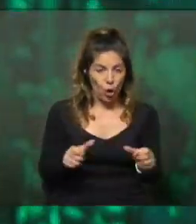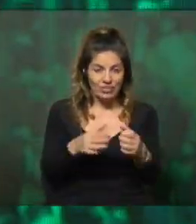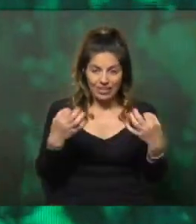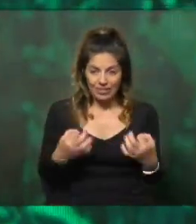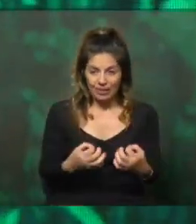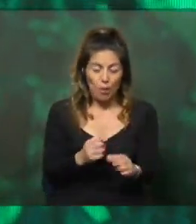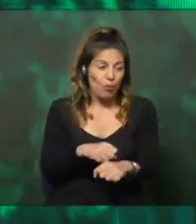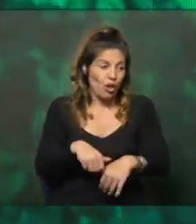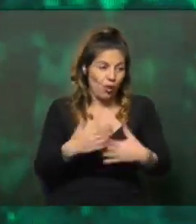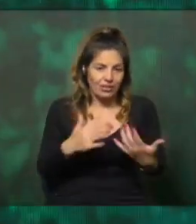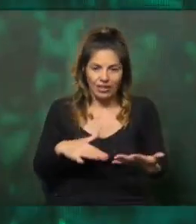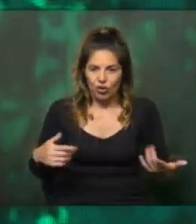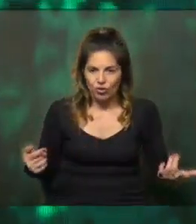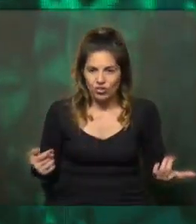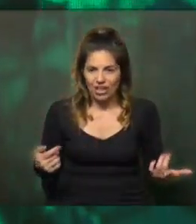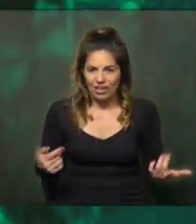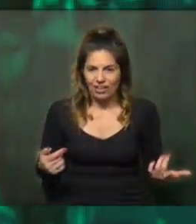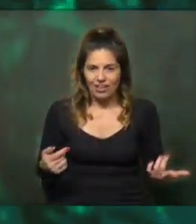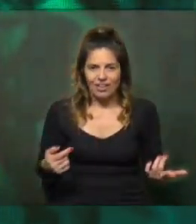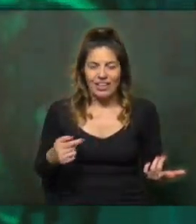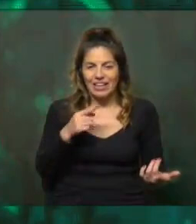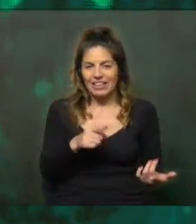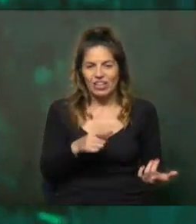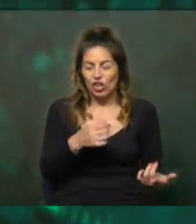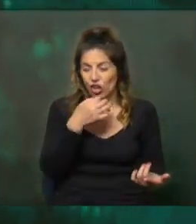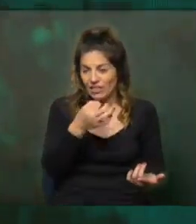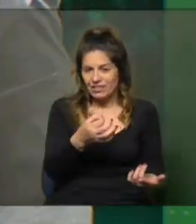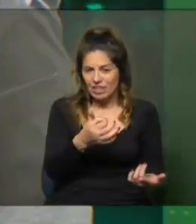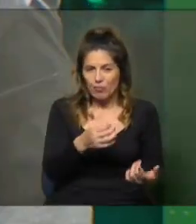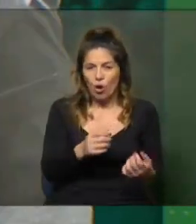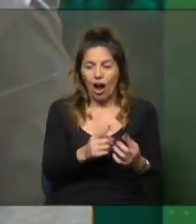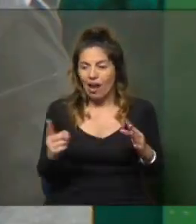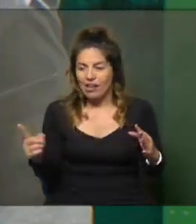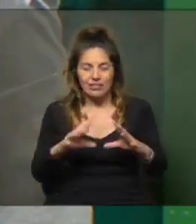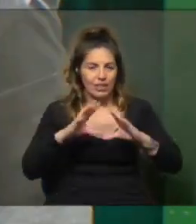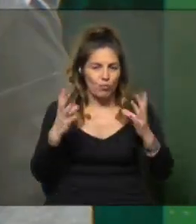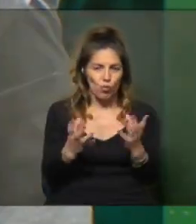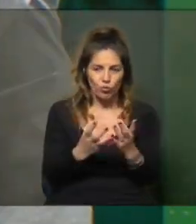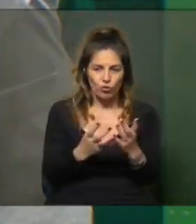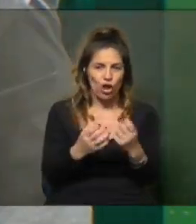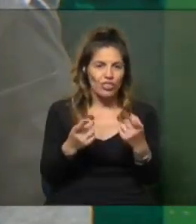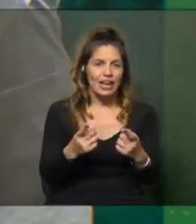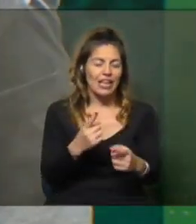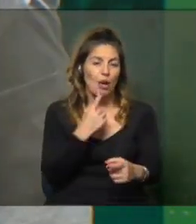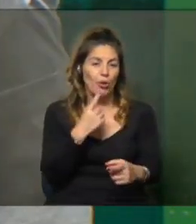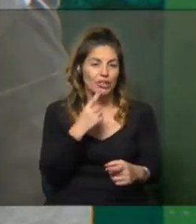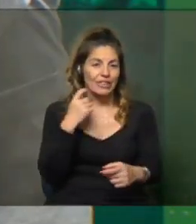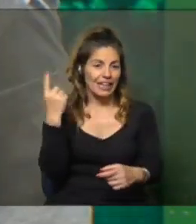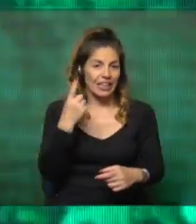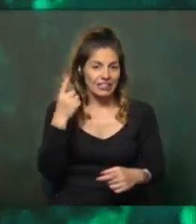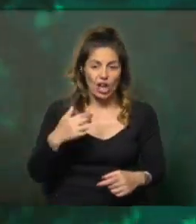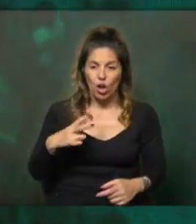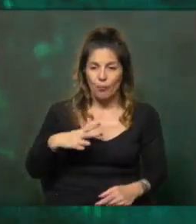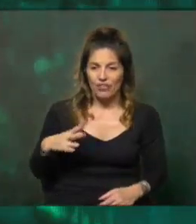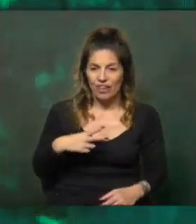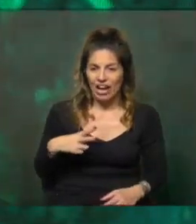podría pasar cualquier cosa no en estas consideraciones de de lo que hacíamos recién aislarse en el mundo entregarle la política exterior a los privados decía porque qué tiene que hacer